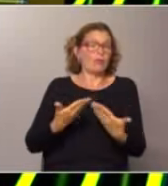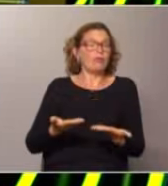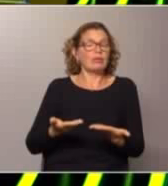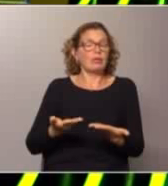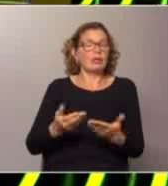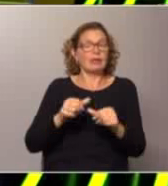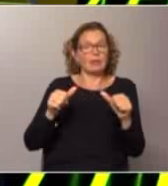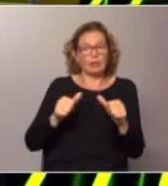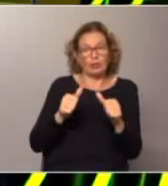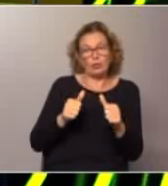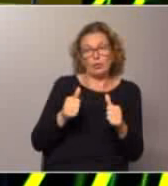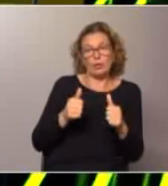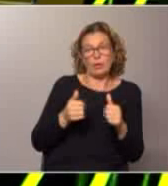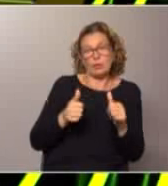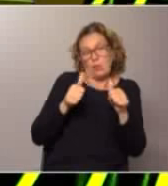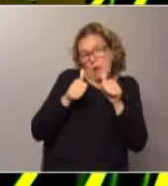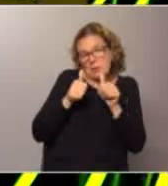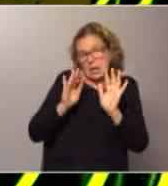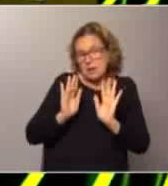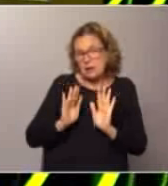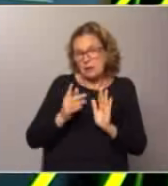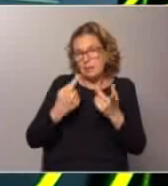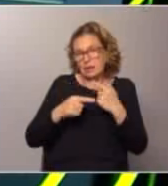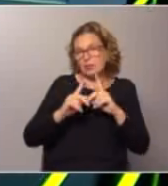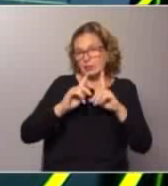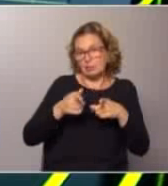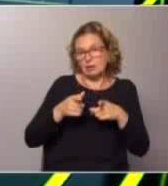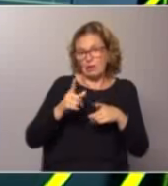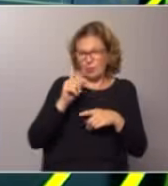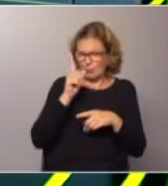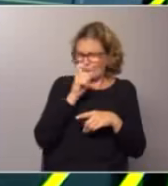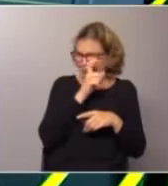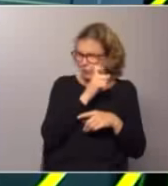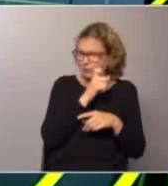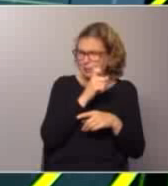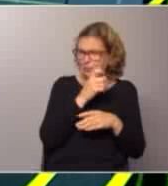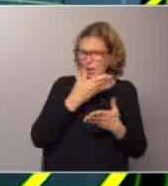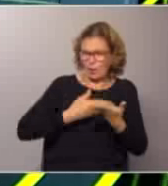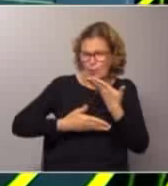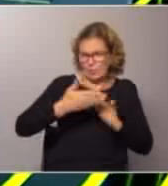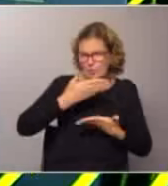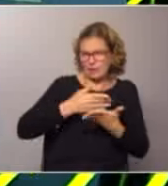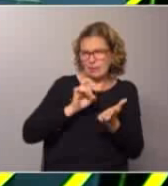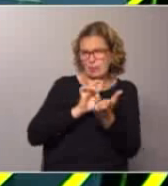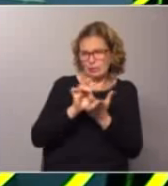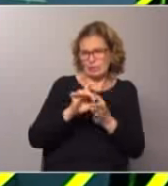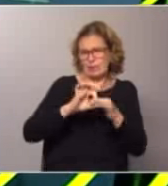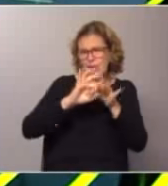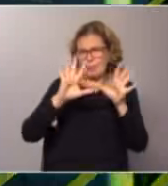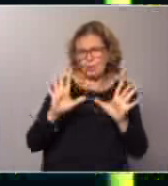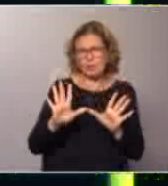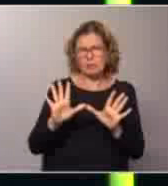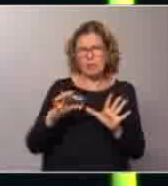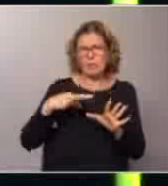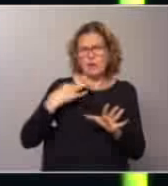haciéndolo nos va bien pero a su vez este es complicado para la convivencia para los sistemas democráticos para